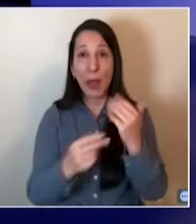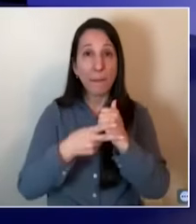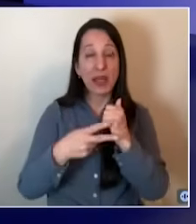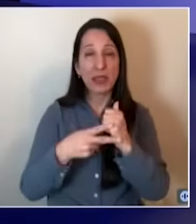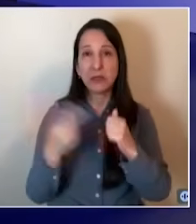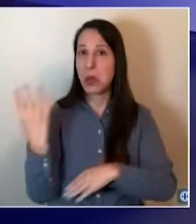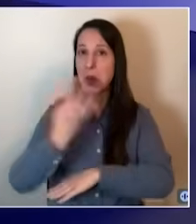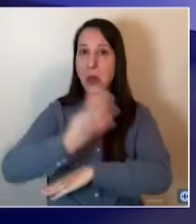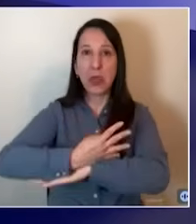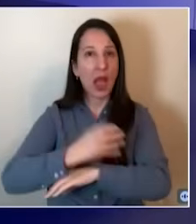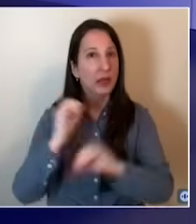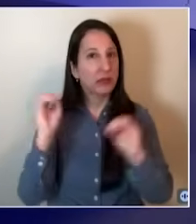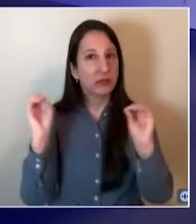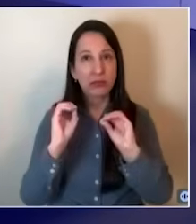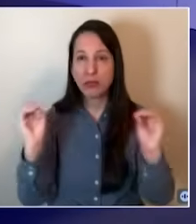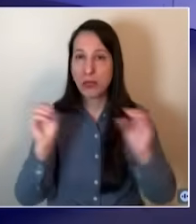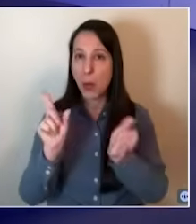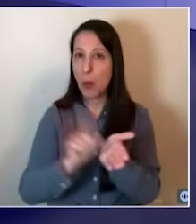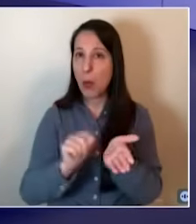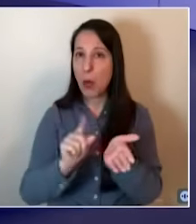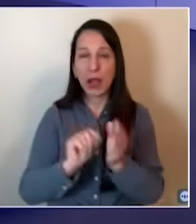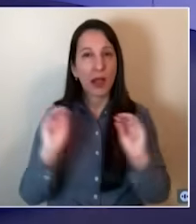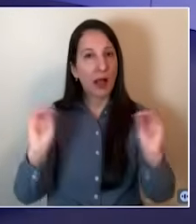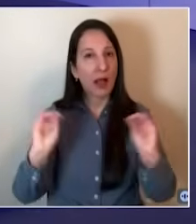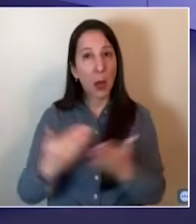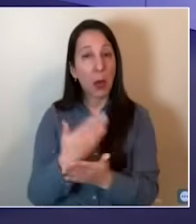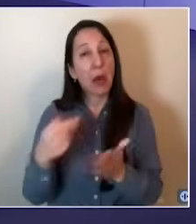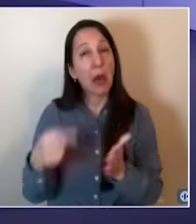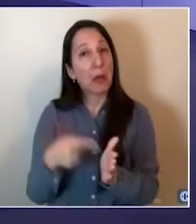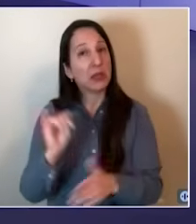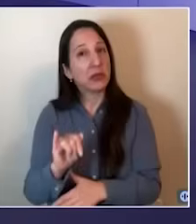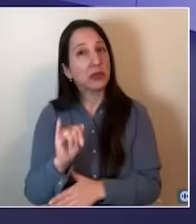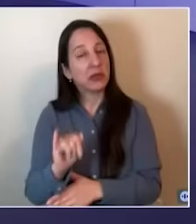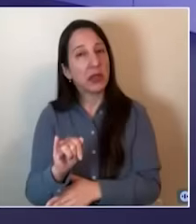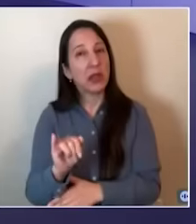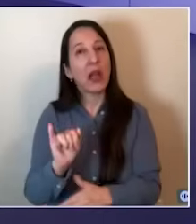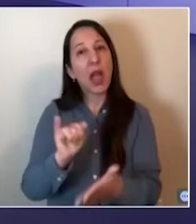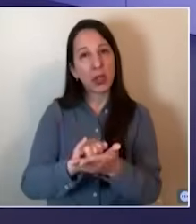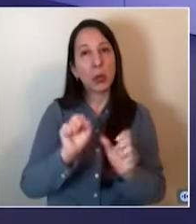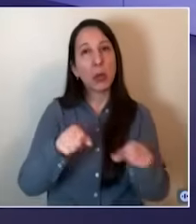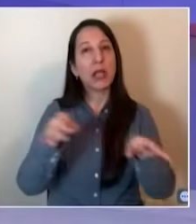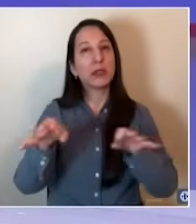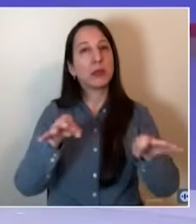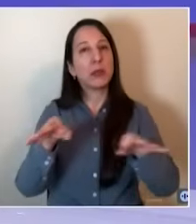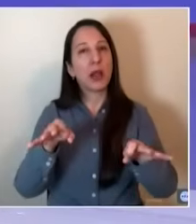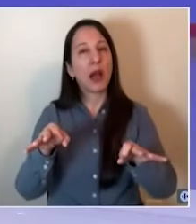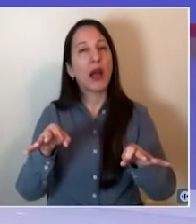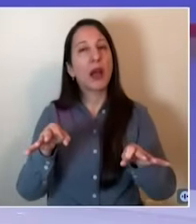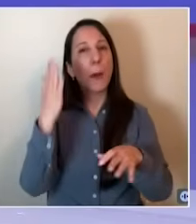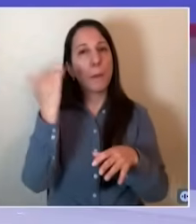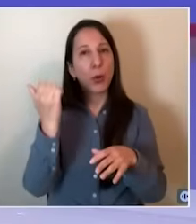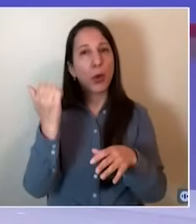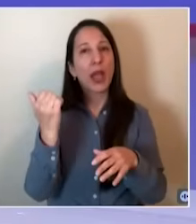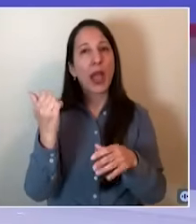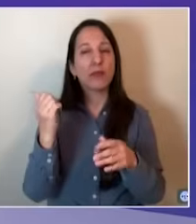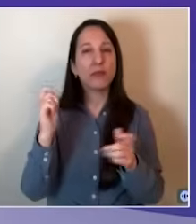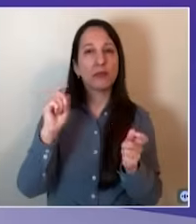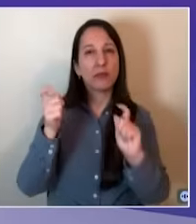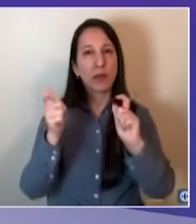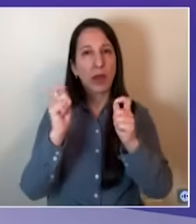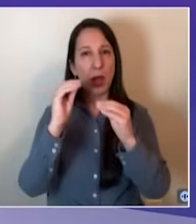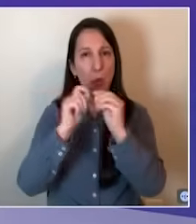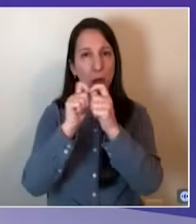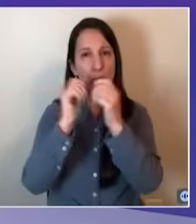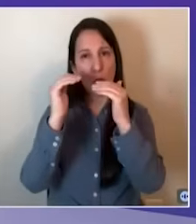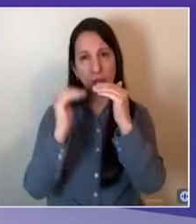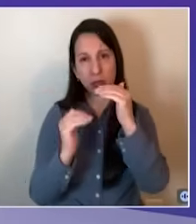no hay publicaciones de doña Laura, ¿verdad? Entonces, eso puede explicar por qué esa tasa de conversión. Don Mario, sin embargo,